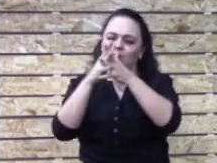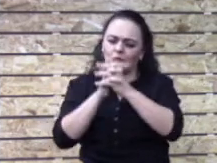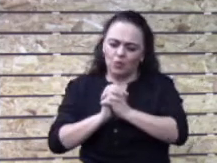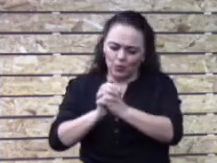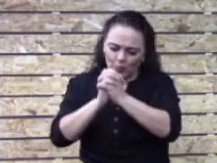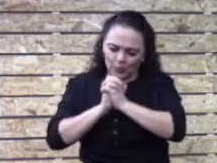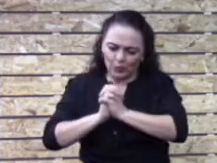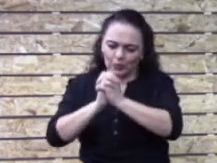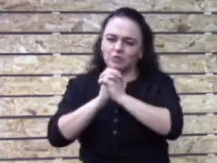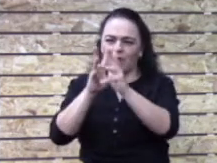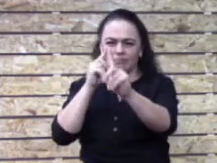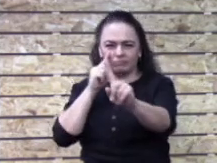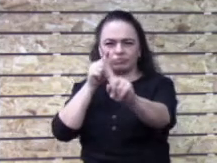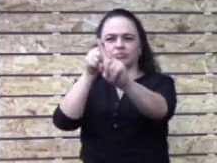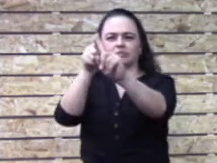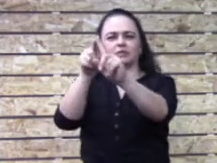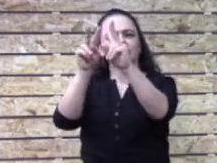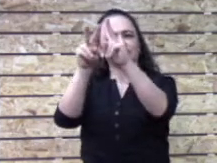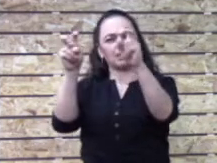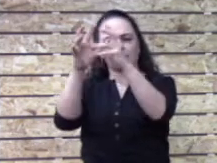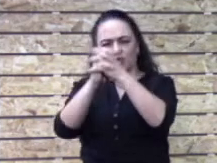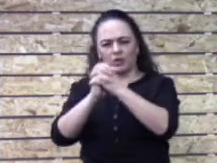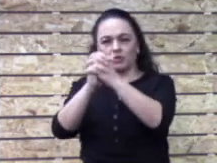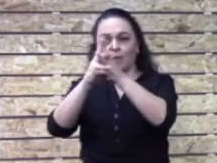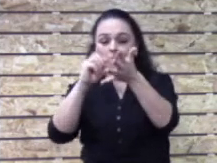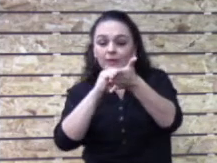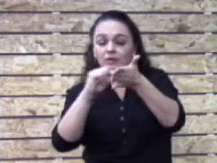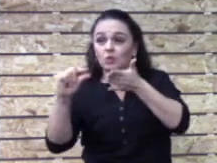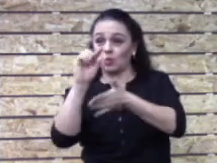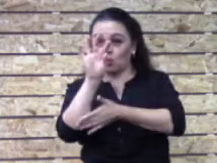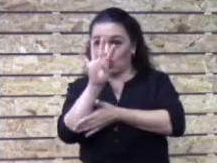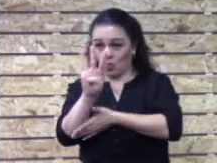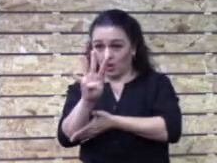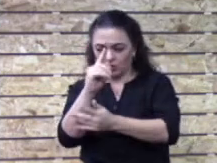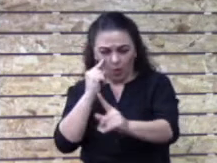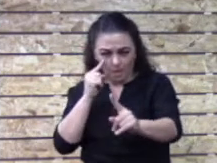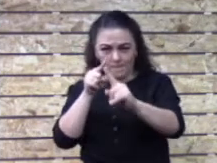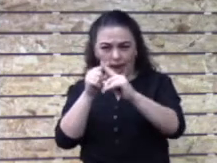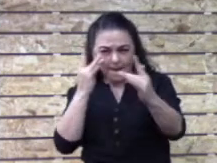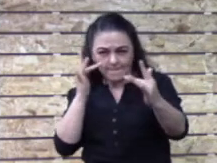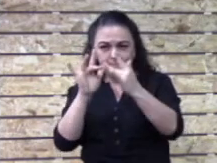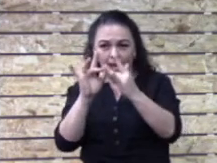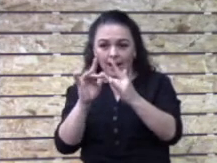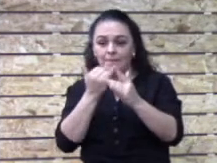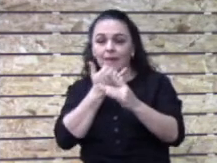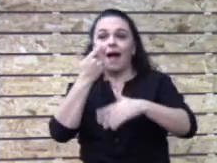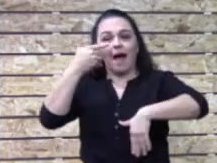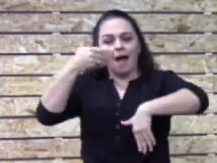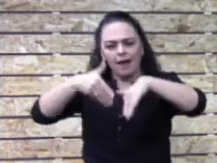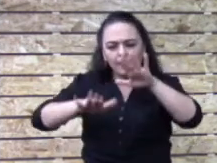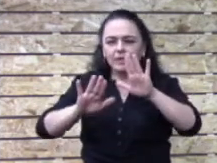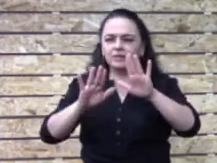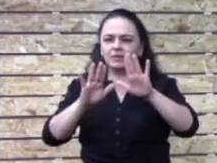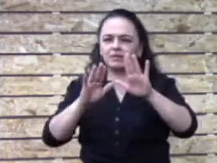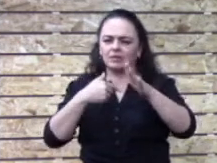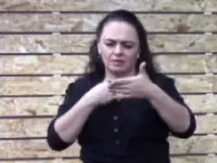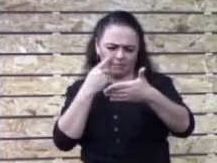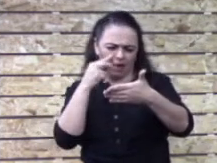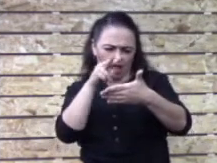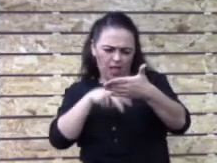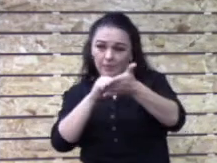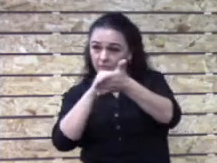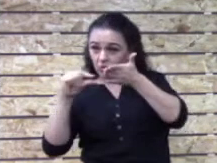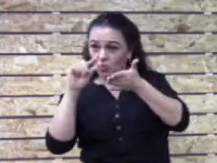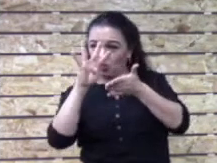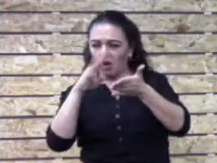especialmente enfocaré la oración en el verso número 4, porque a veces se pasa por alto la belleza de ese verso número